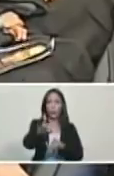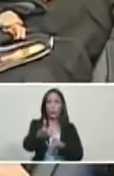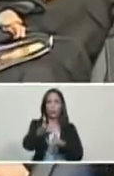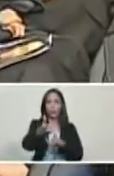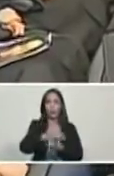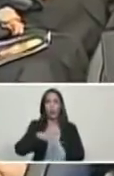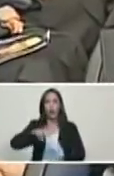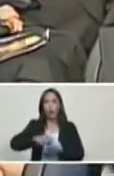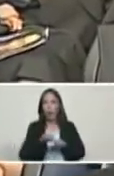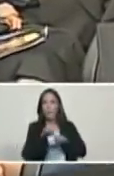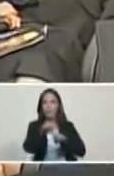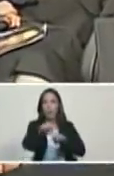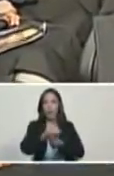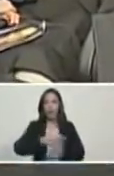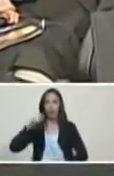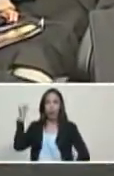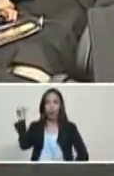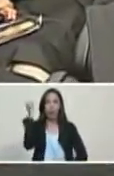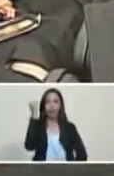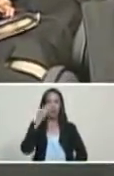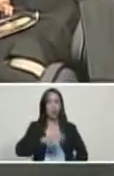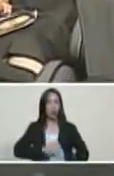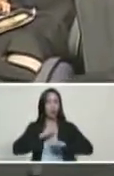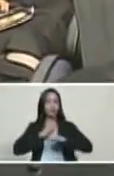la espada, con la lanza, con el caballo,